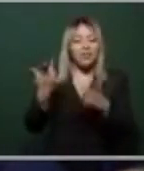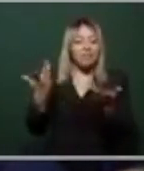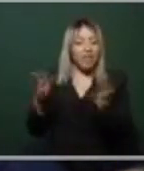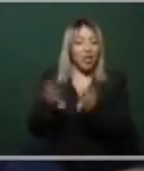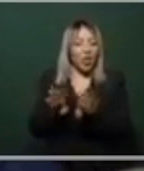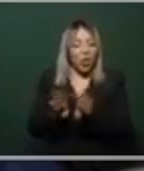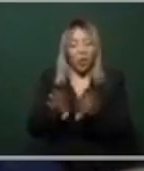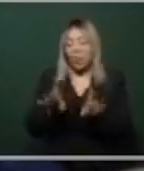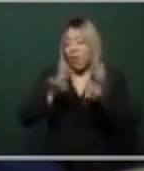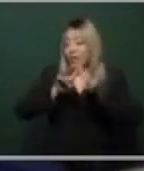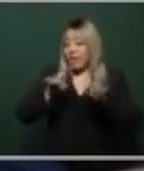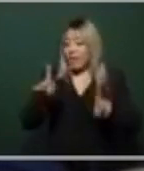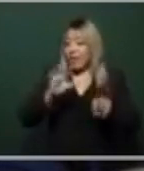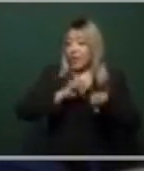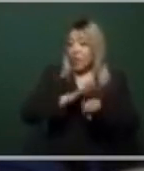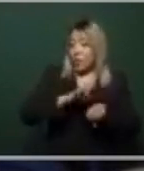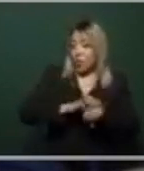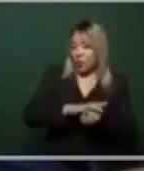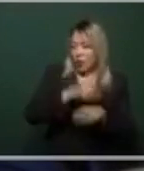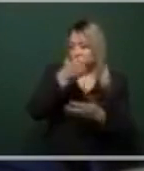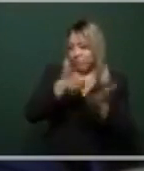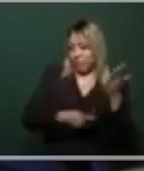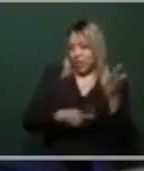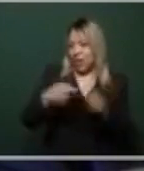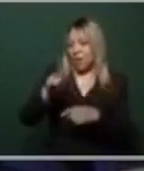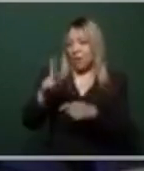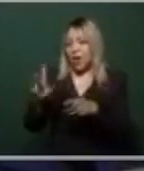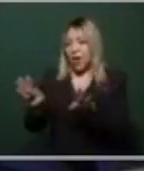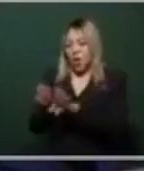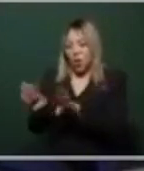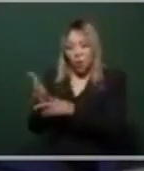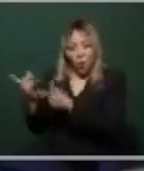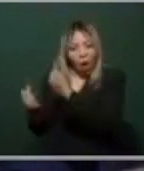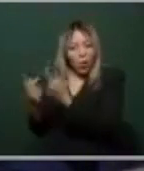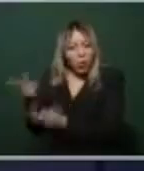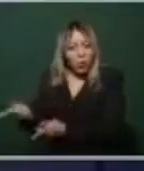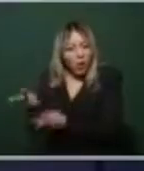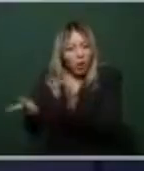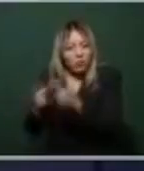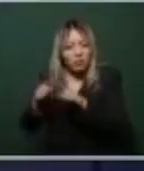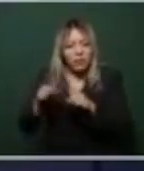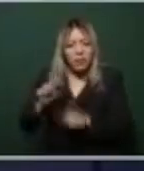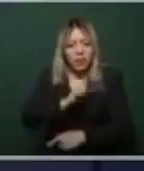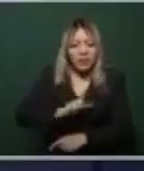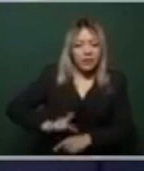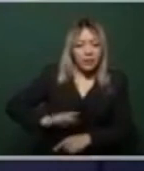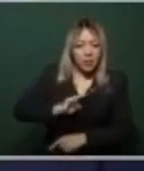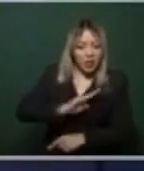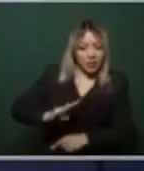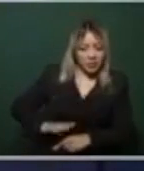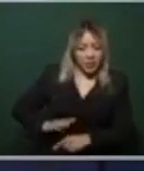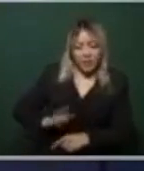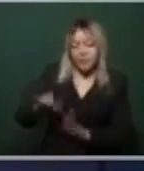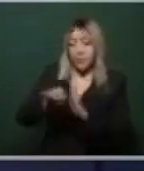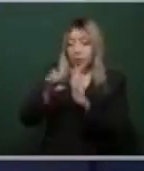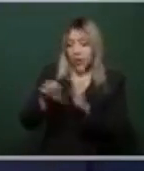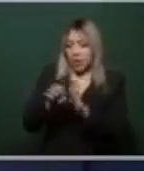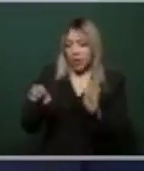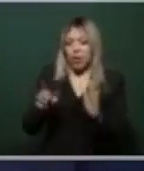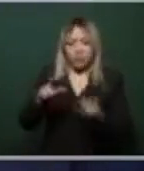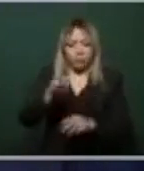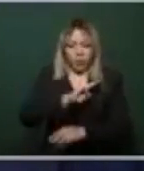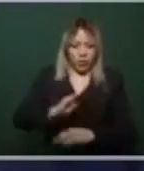las estadísticas a lo que señala pues los diferentes alcaldes de los municipios. Casos muy concretos, Tula y